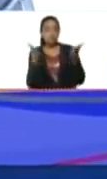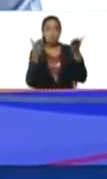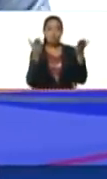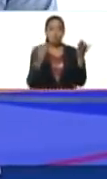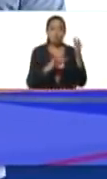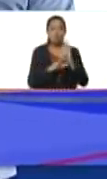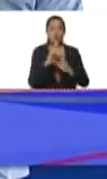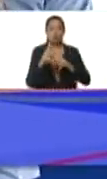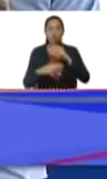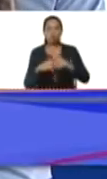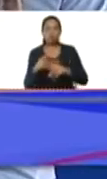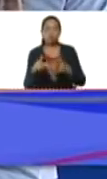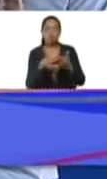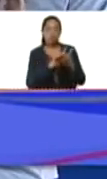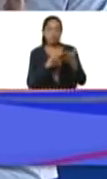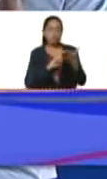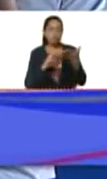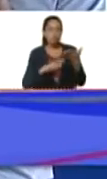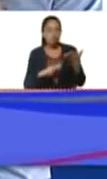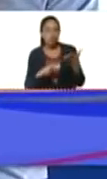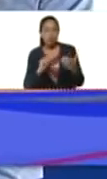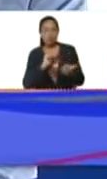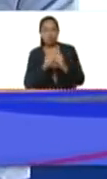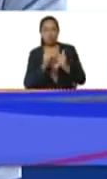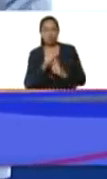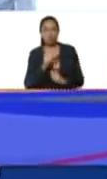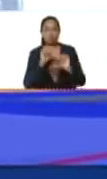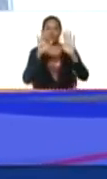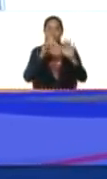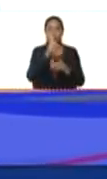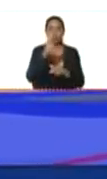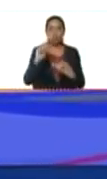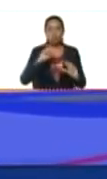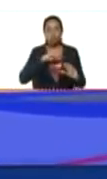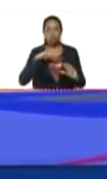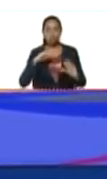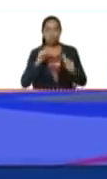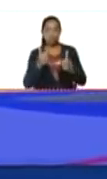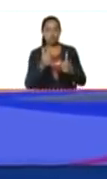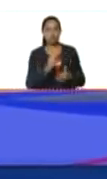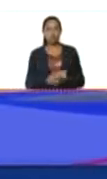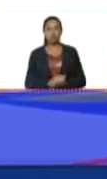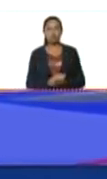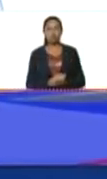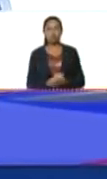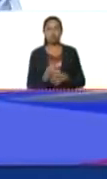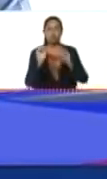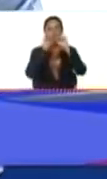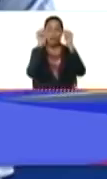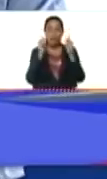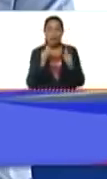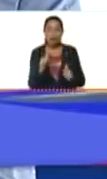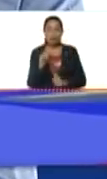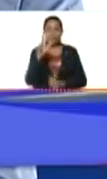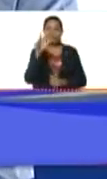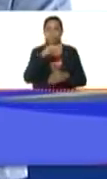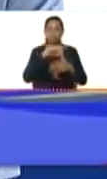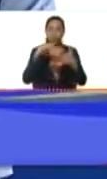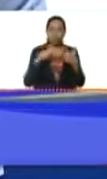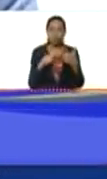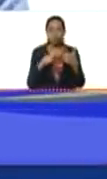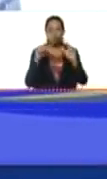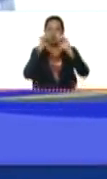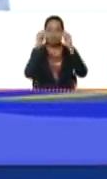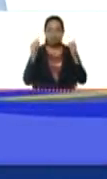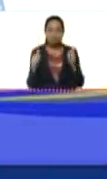lectura. El deporte, con 10 deportes que estamos empezando, y las artes, con 3 expresiones artísticas que no